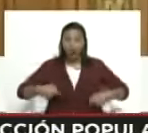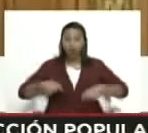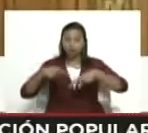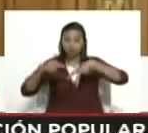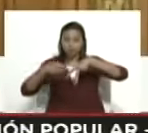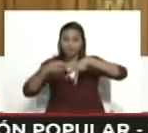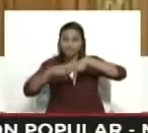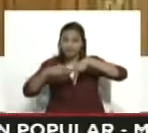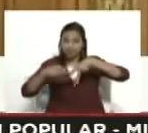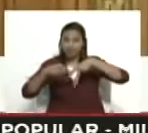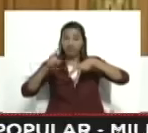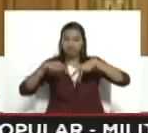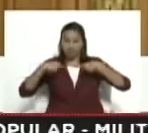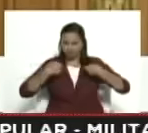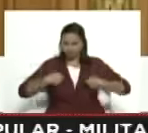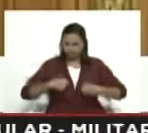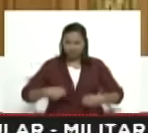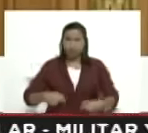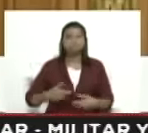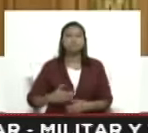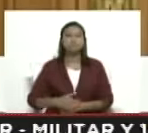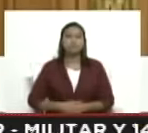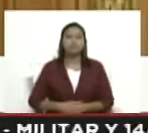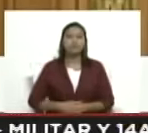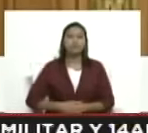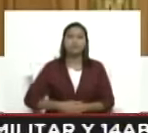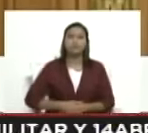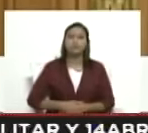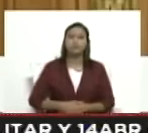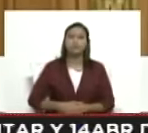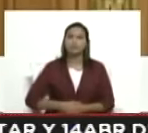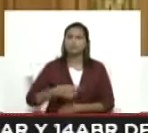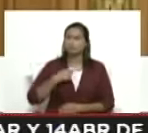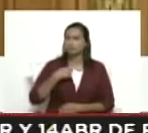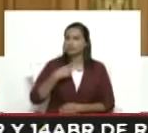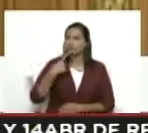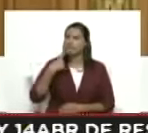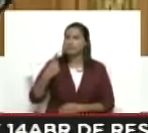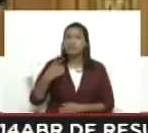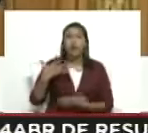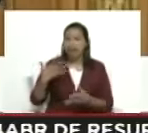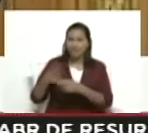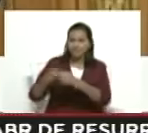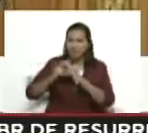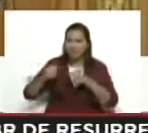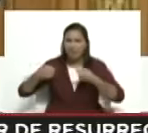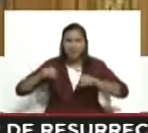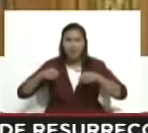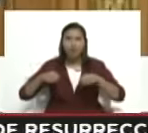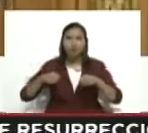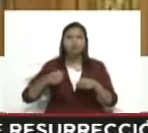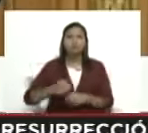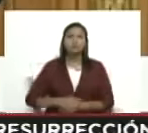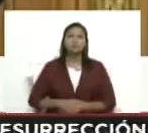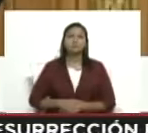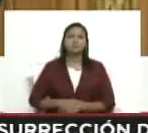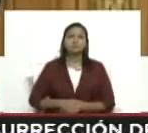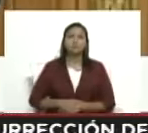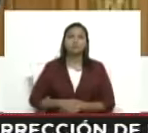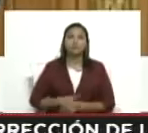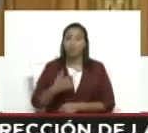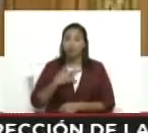Y yo le digo a Carlos, le digo a este, bueno, préstanos las motos, pues. Eso estaba, y cuando vamos